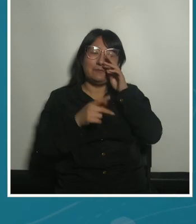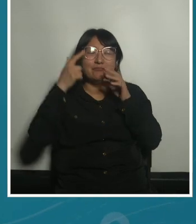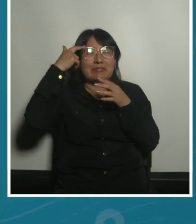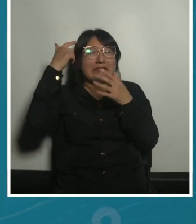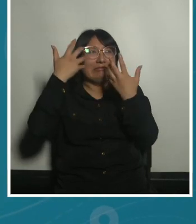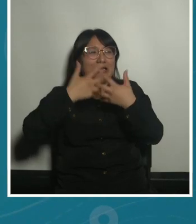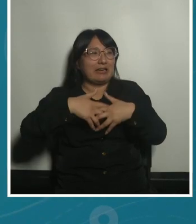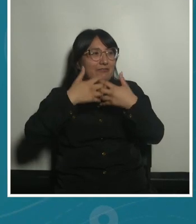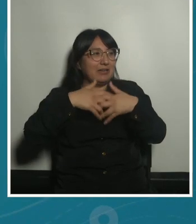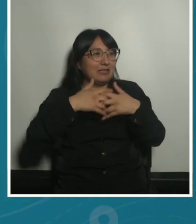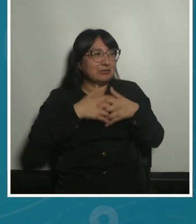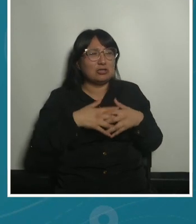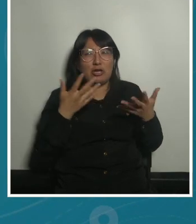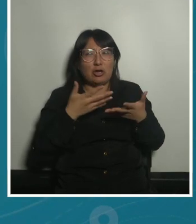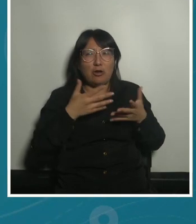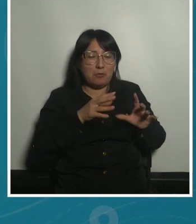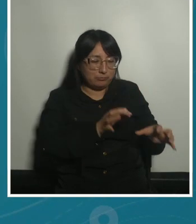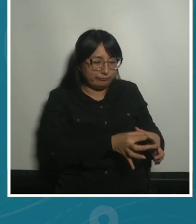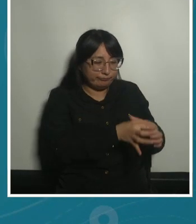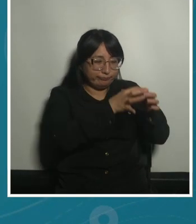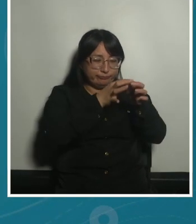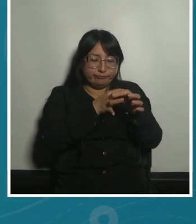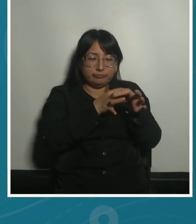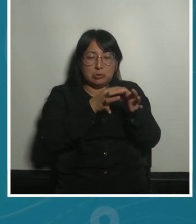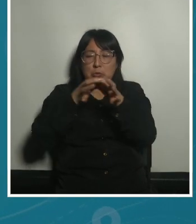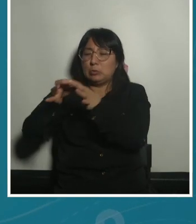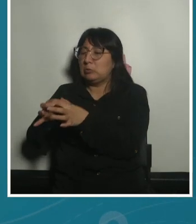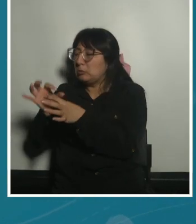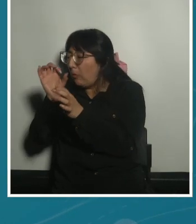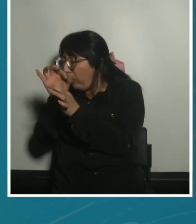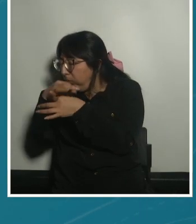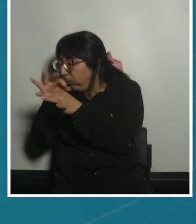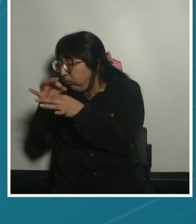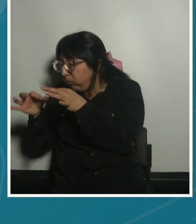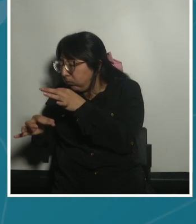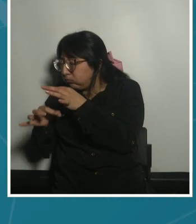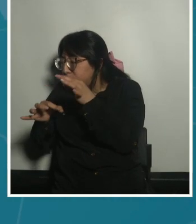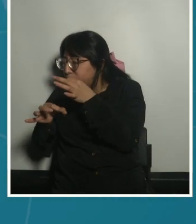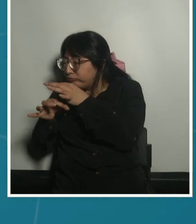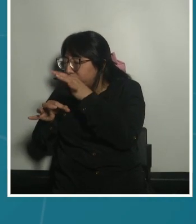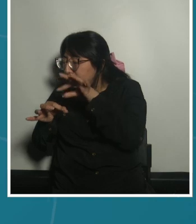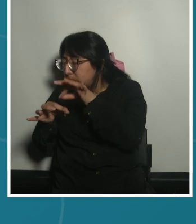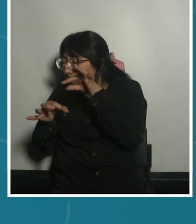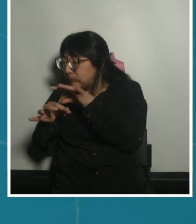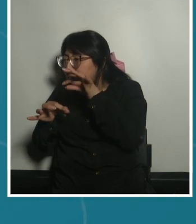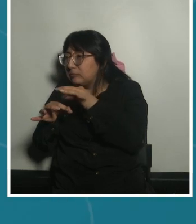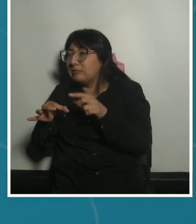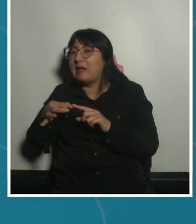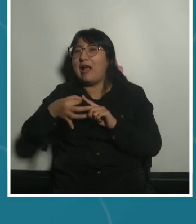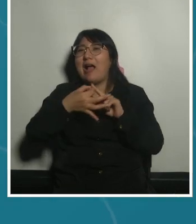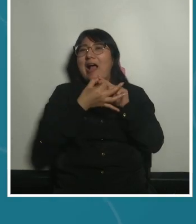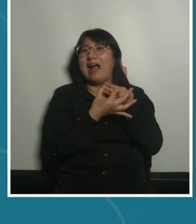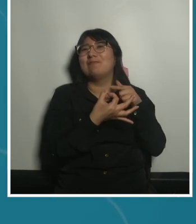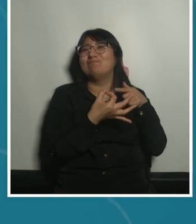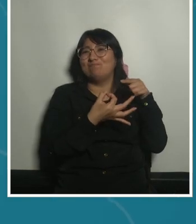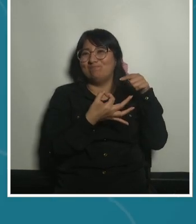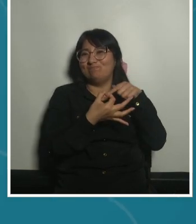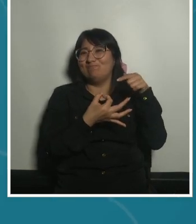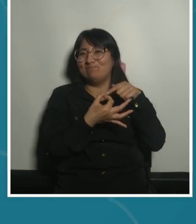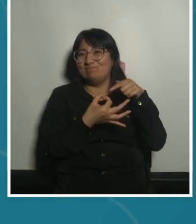prospecciones, sacando conchillas, mandándolos a datar y obteniendo dataciones por radiocarbono